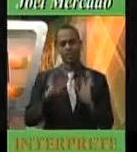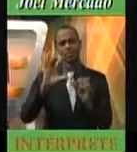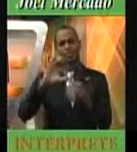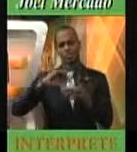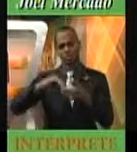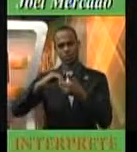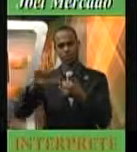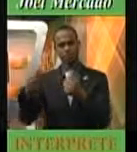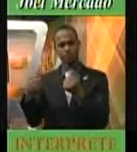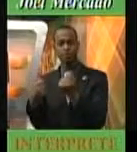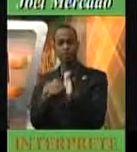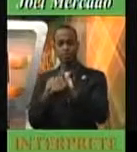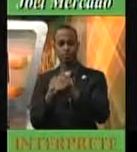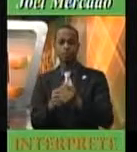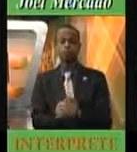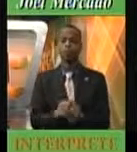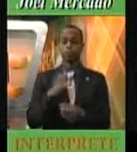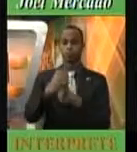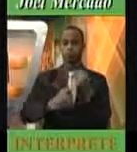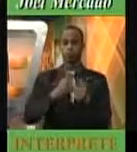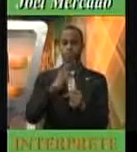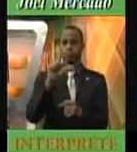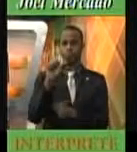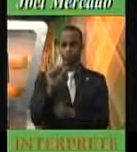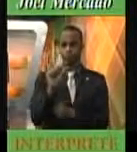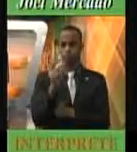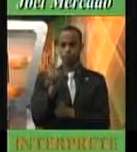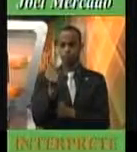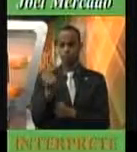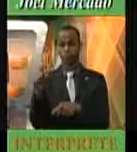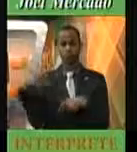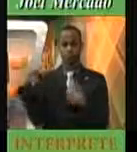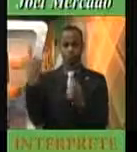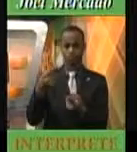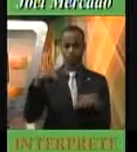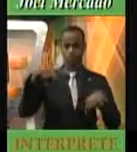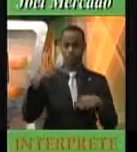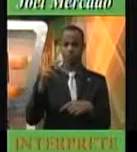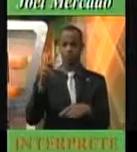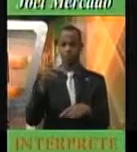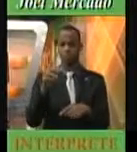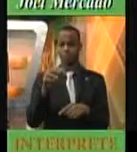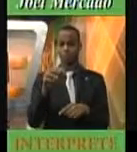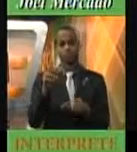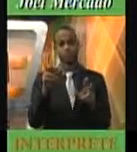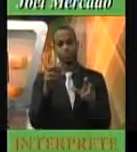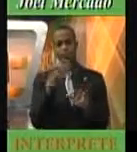CONADIS. Desde 2013 llegamos a 100 comunidades, ahora en diciembre,